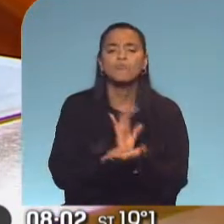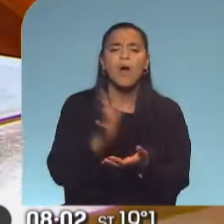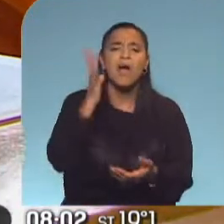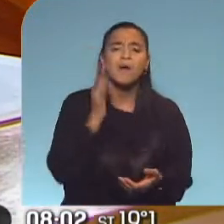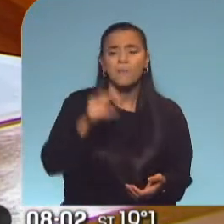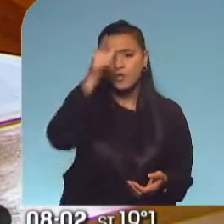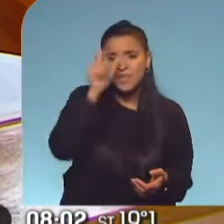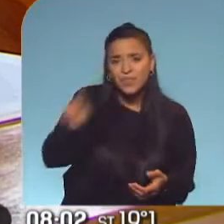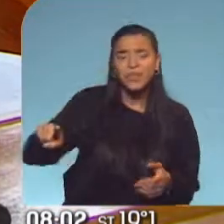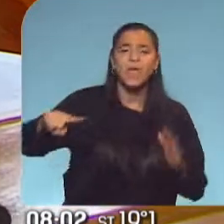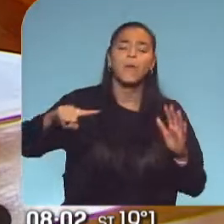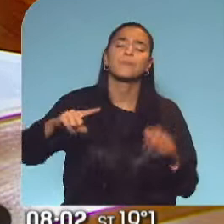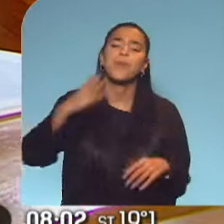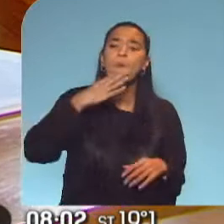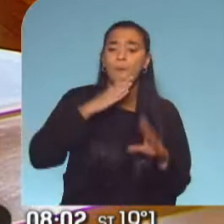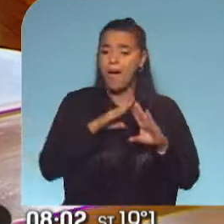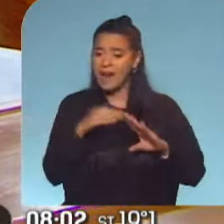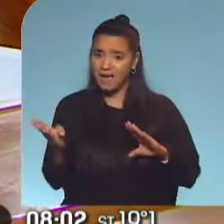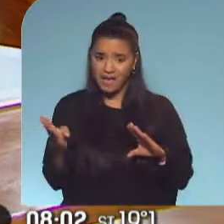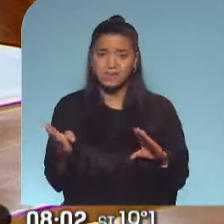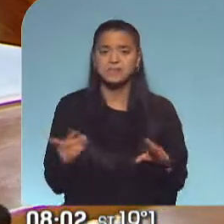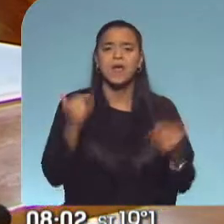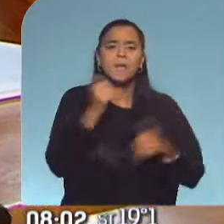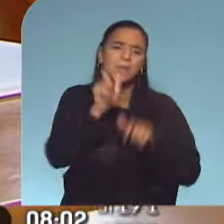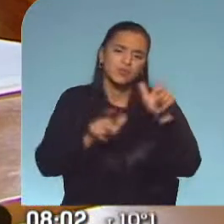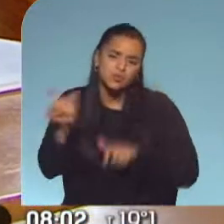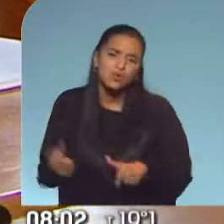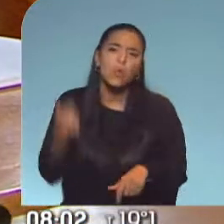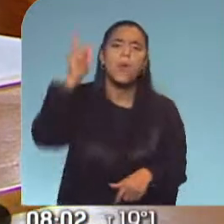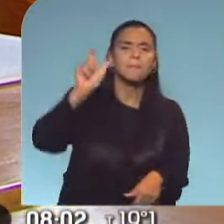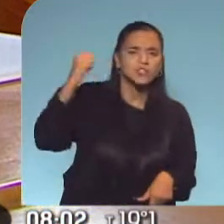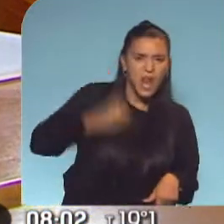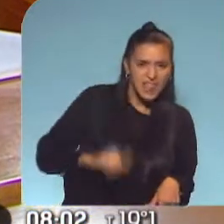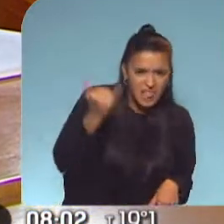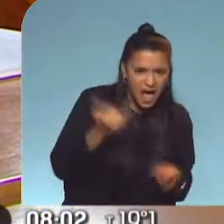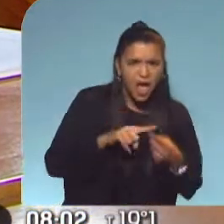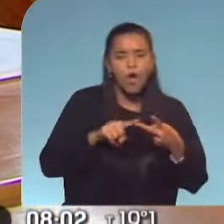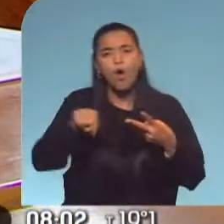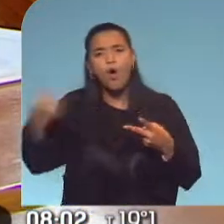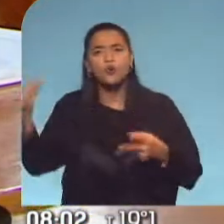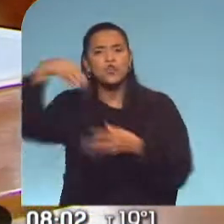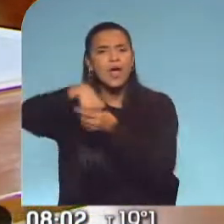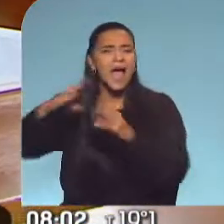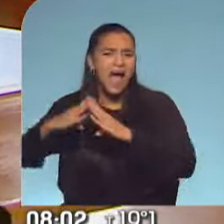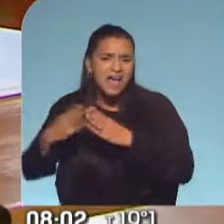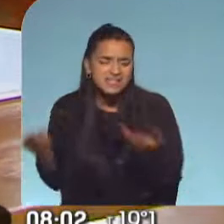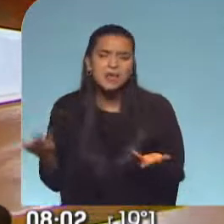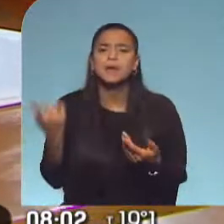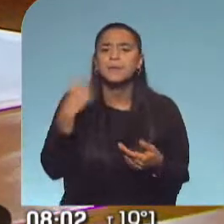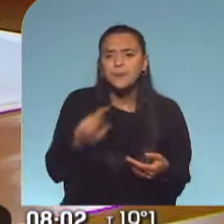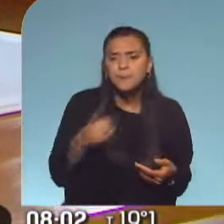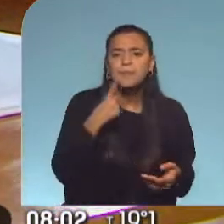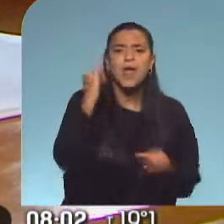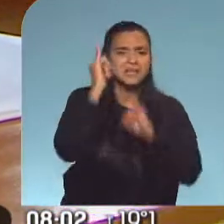policial en el barrio porteño de Barracas, que involucraba a un grupo de personas, una persona herida, otras que estaban dentro de una casa. Bueno, finalmente todo tuvo